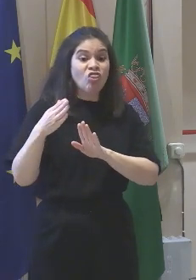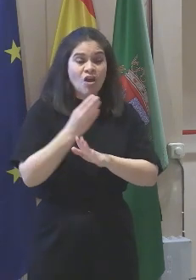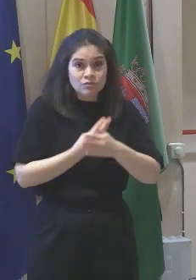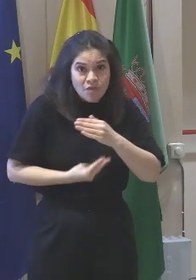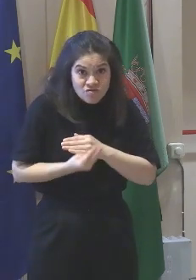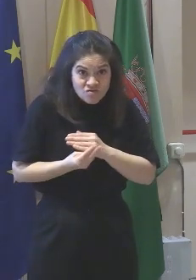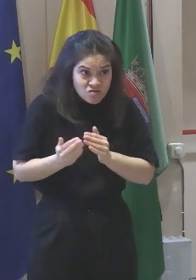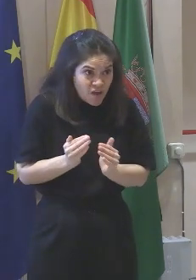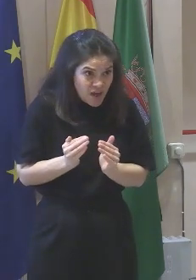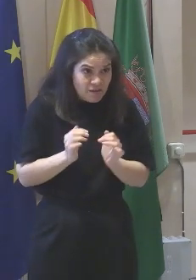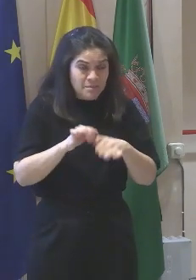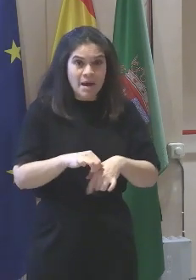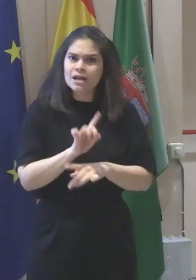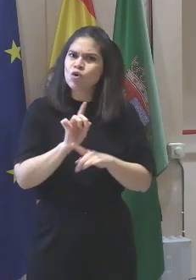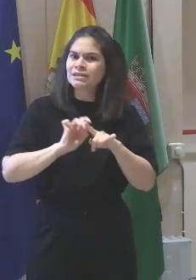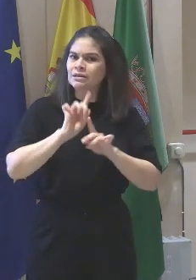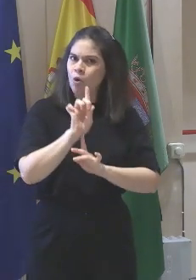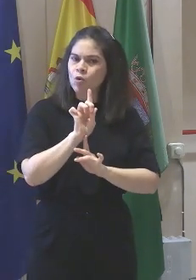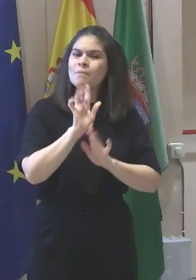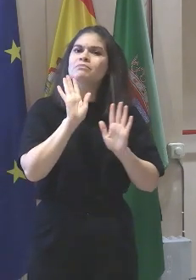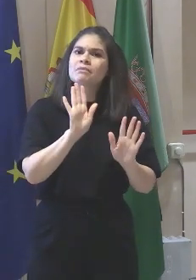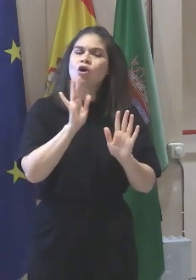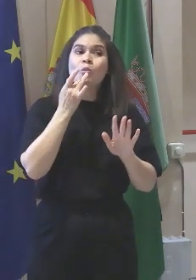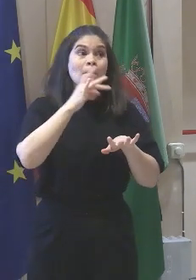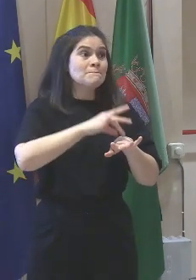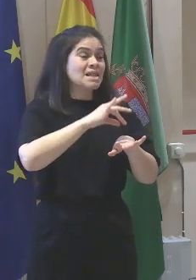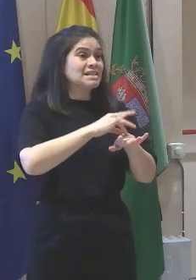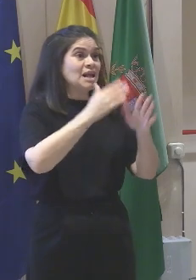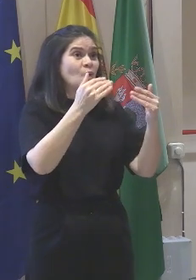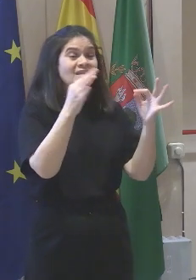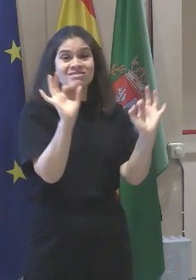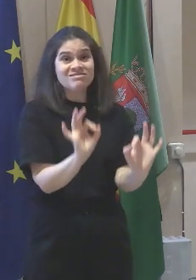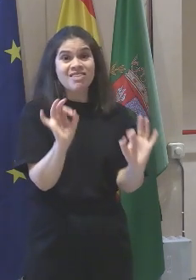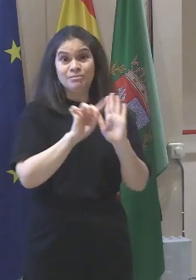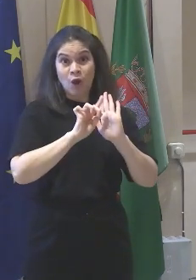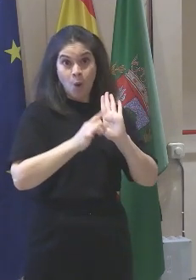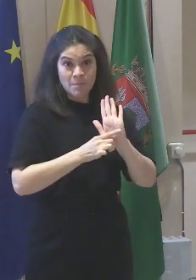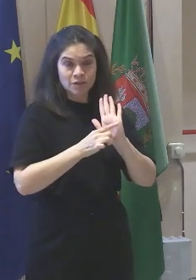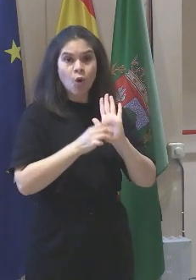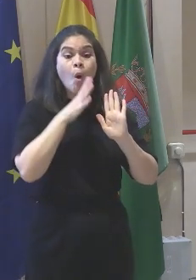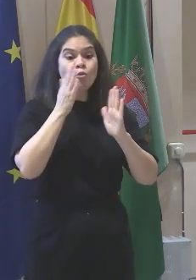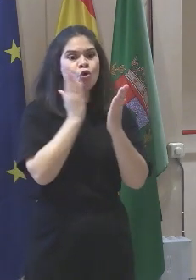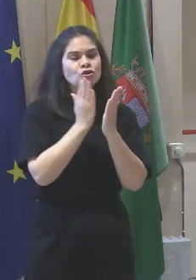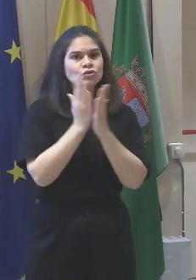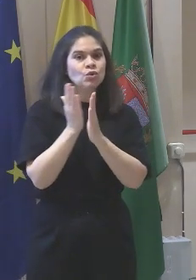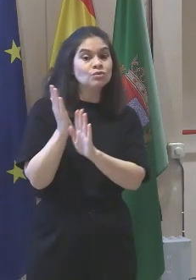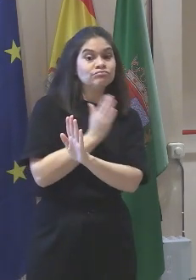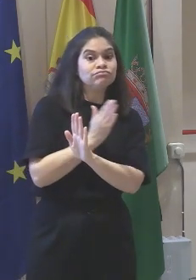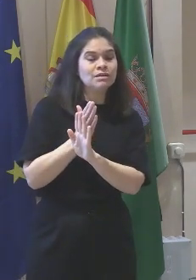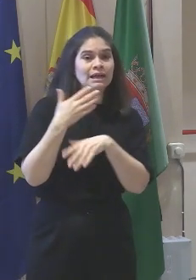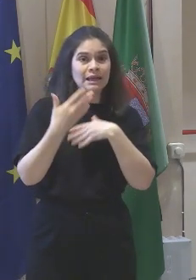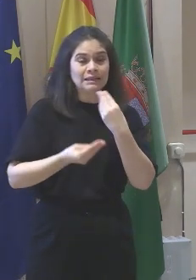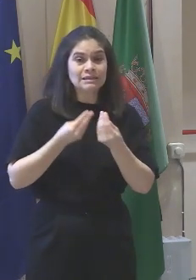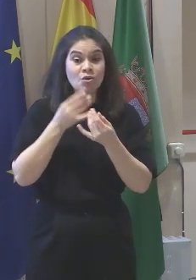diabetes tipo 1. Pero, como en medicina no hay nada absoluto, pues a través del estudio de estos scores genéticos hemos visto que